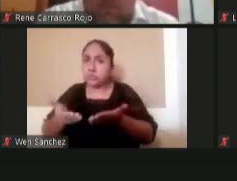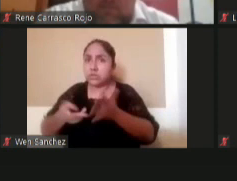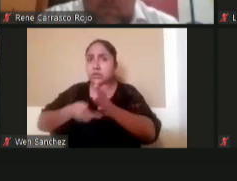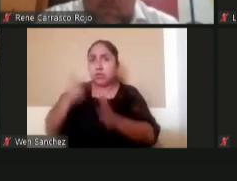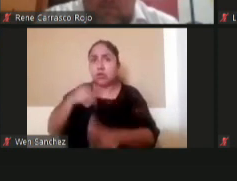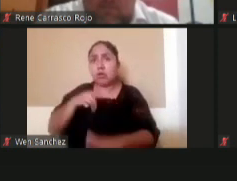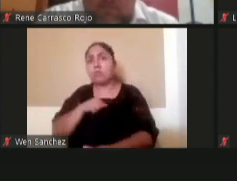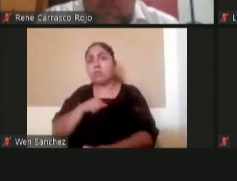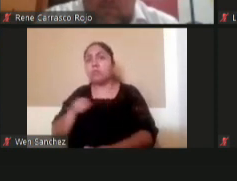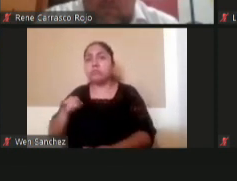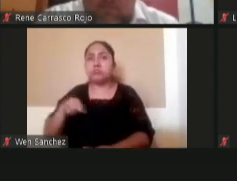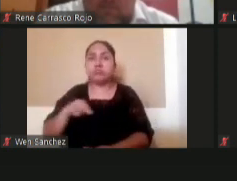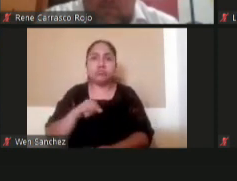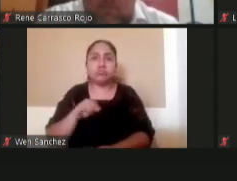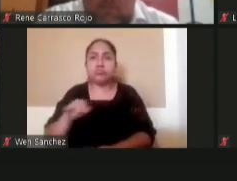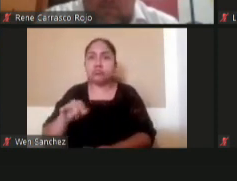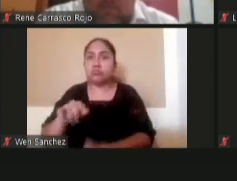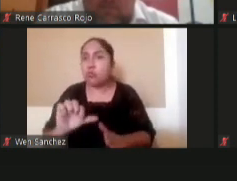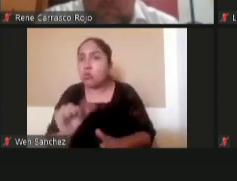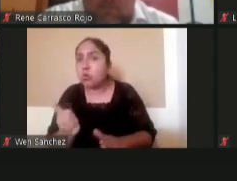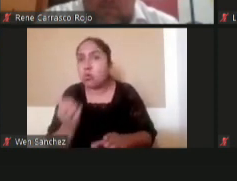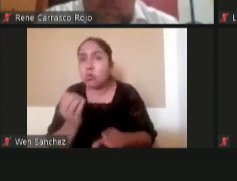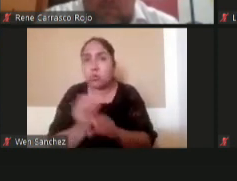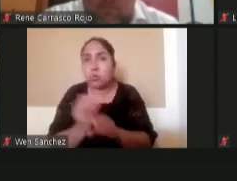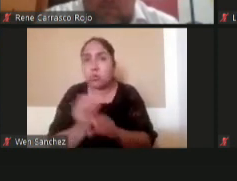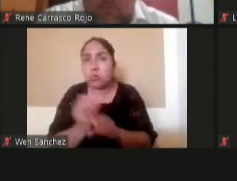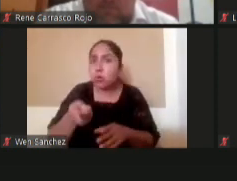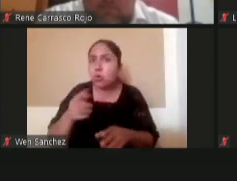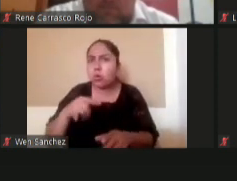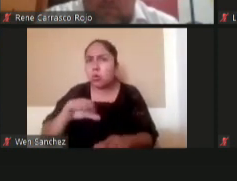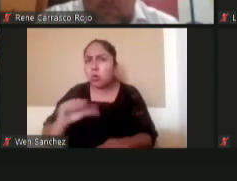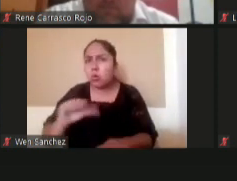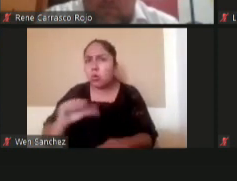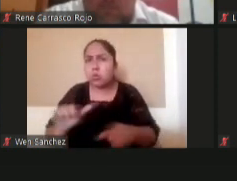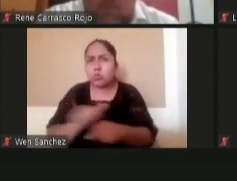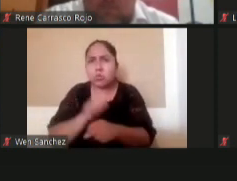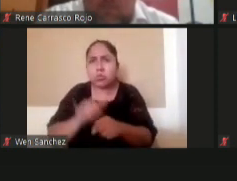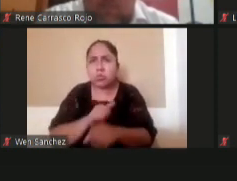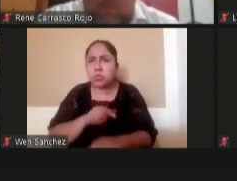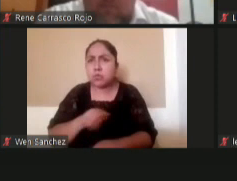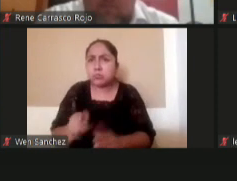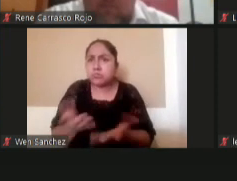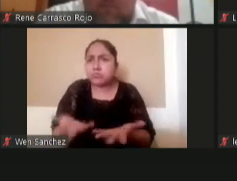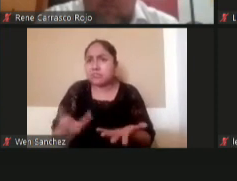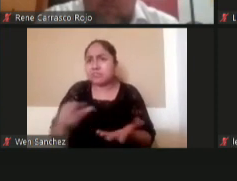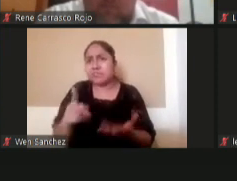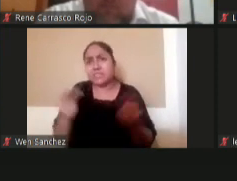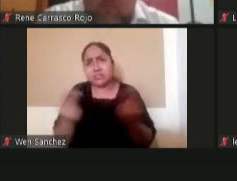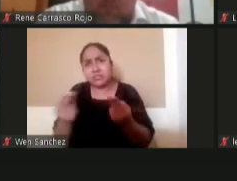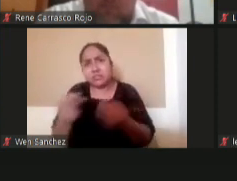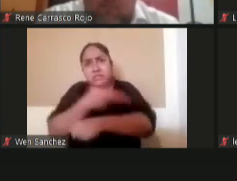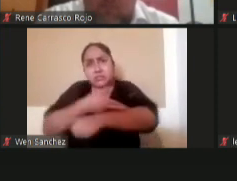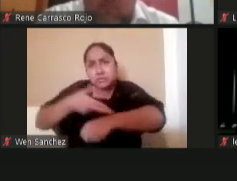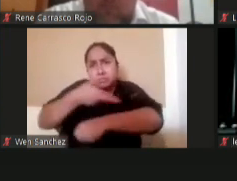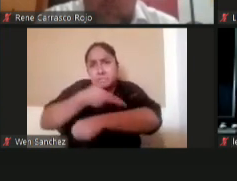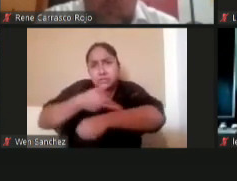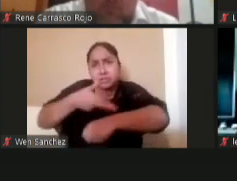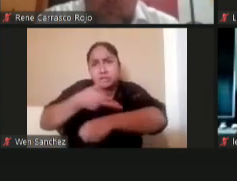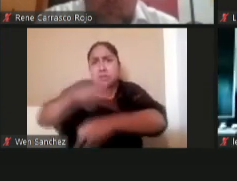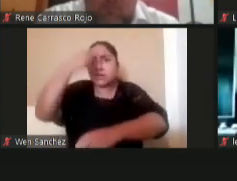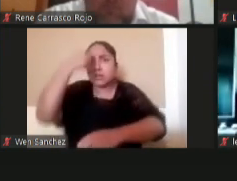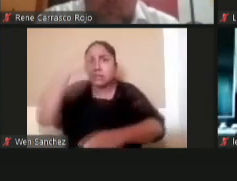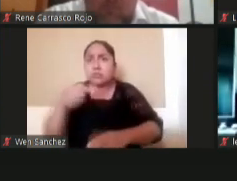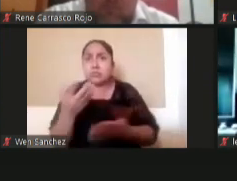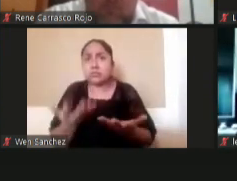contenido de otros camiones. Mientras no se haga eso, el exhorto va a quedar en eso. Por otro lado, hablar con los